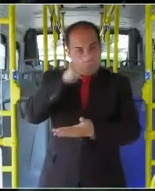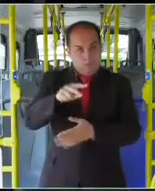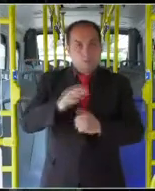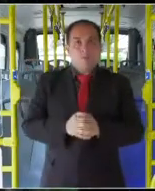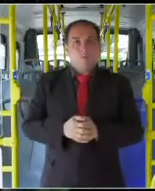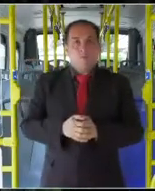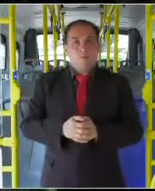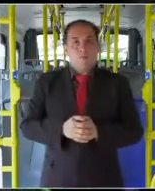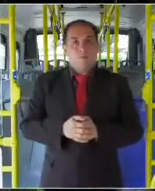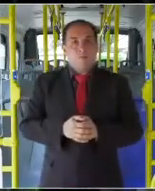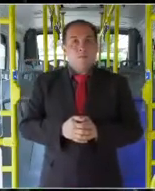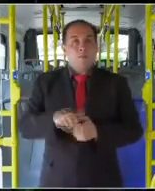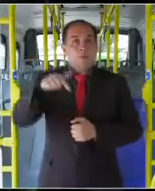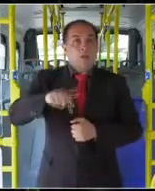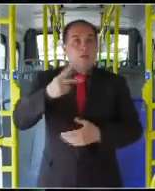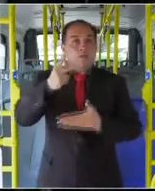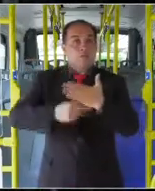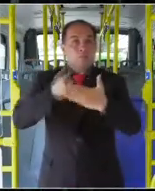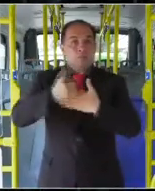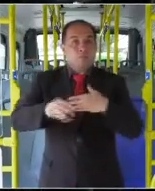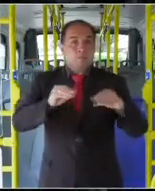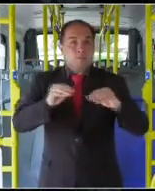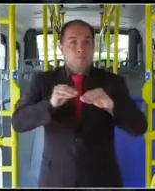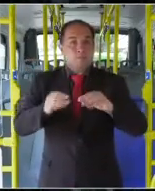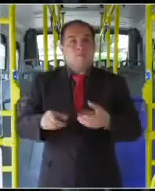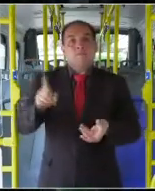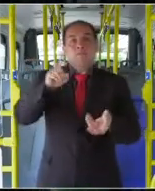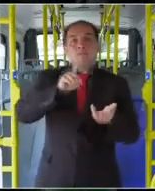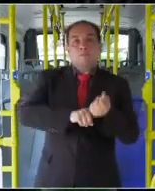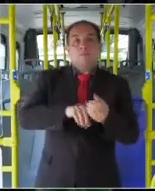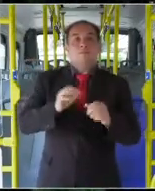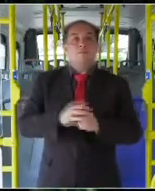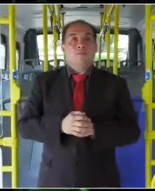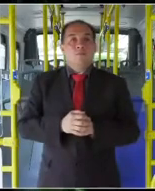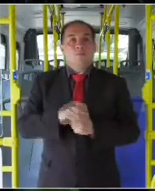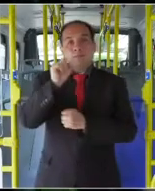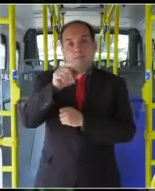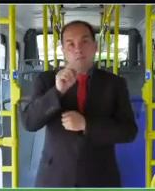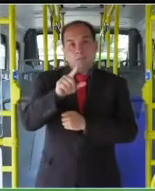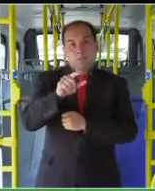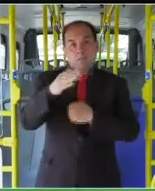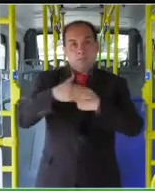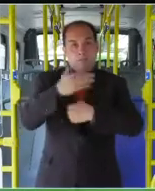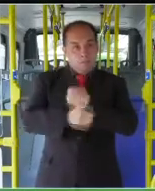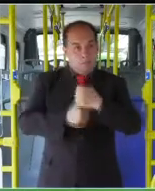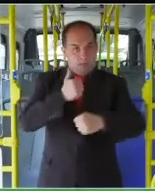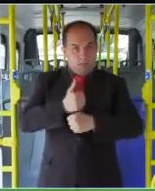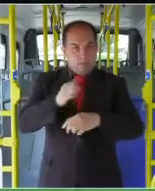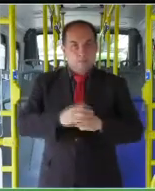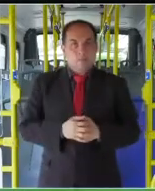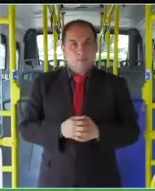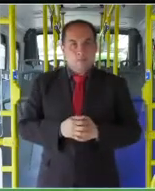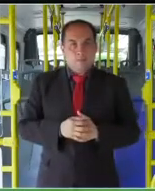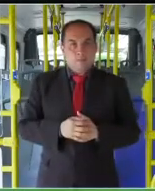México. Así que este es pues el proyecto de movilidad integrada, y además el próximo año